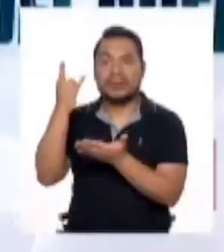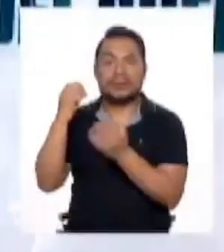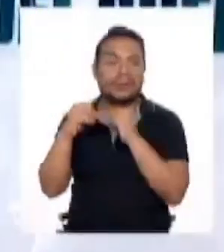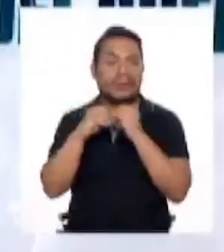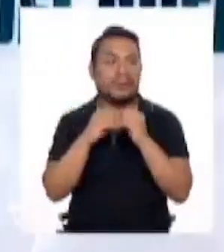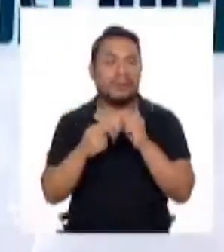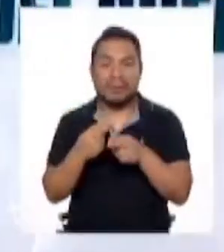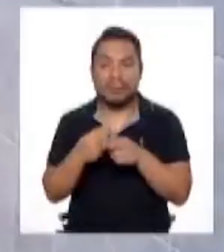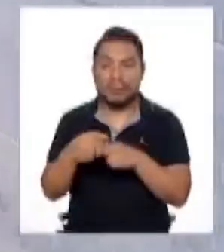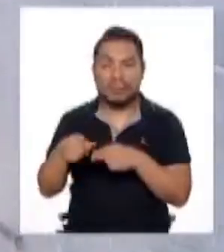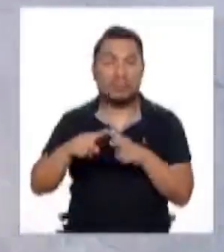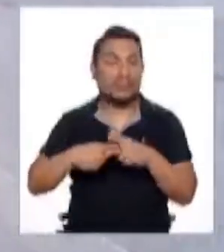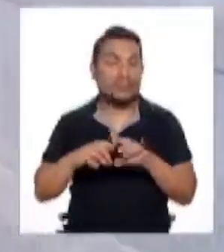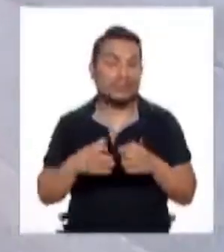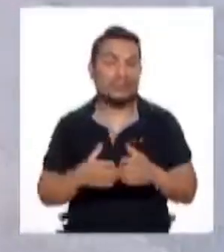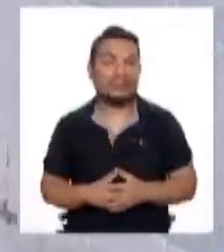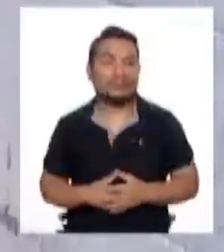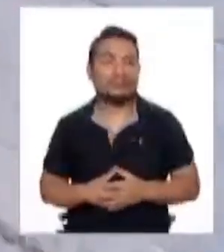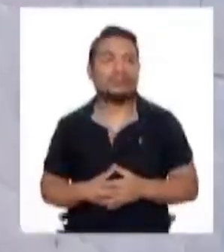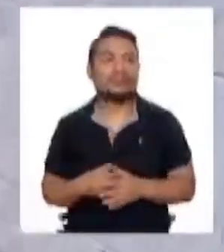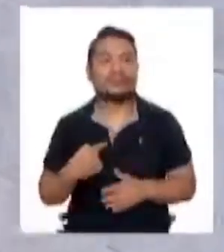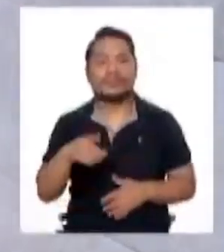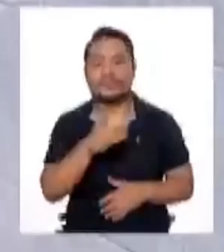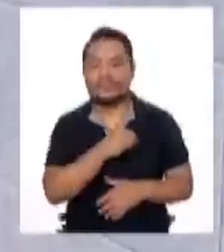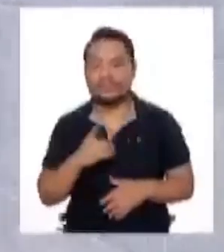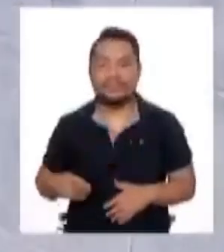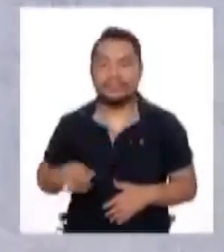están a la vuelta de la esquina. Vamos a buscar a la directora